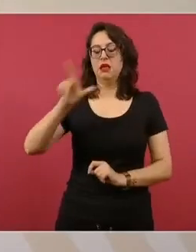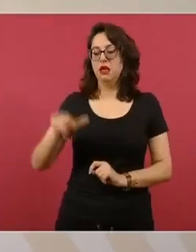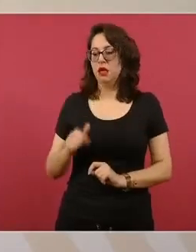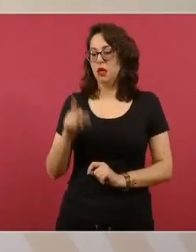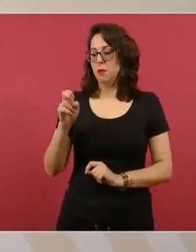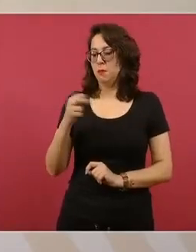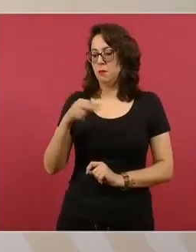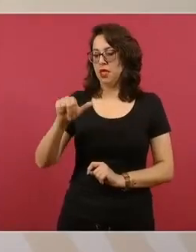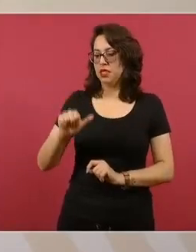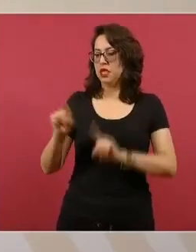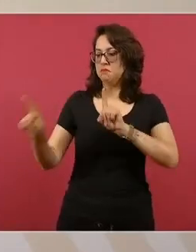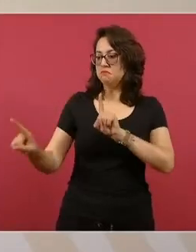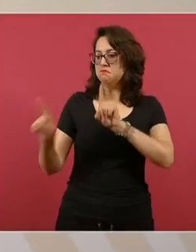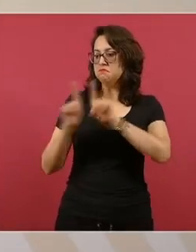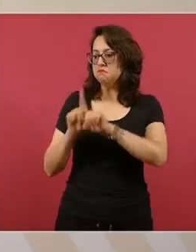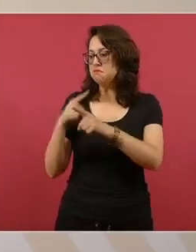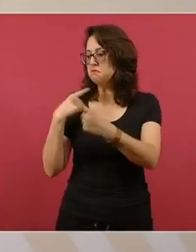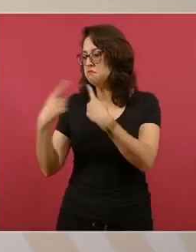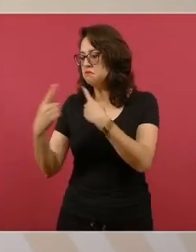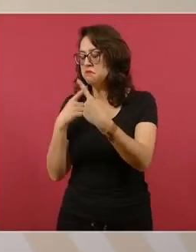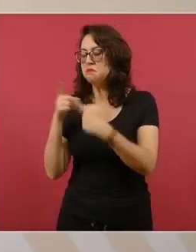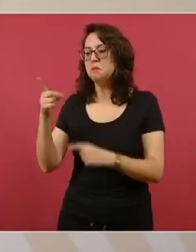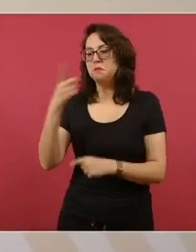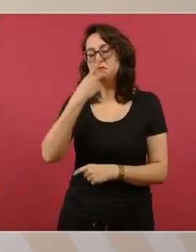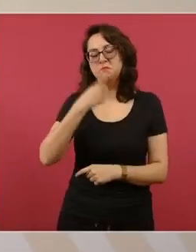de que había sido traicionado.